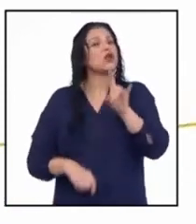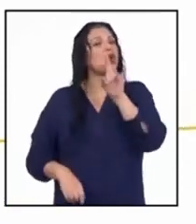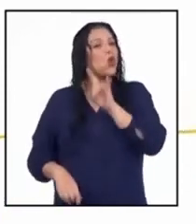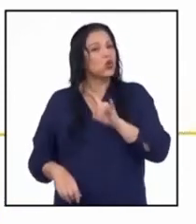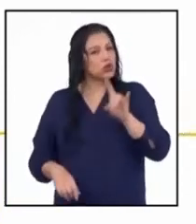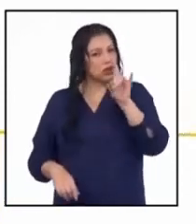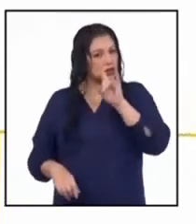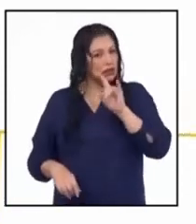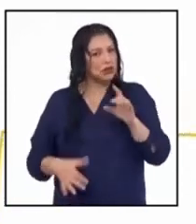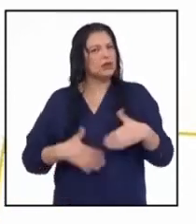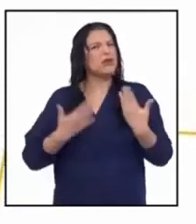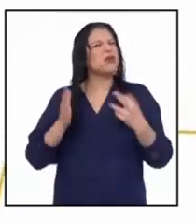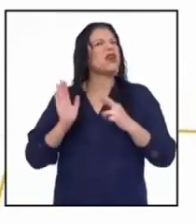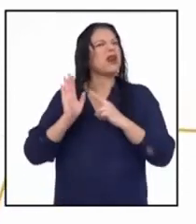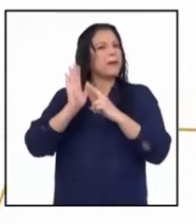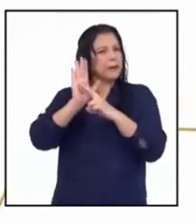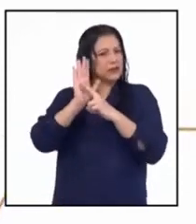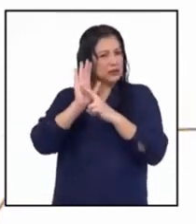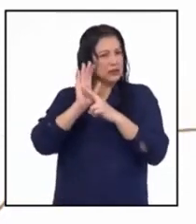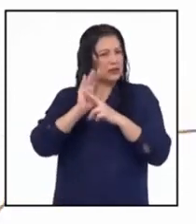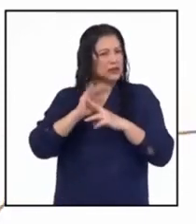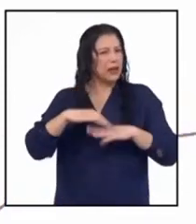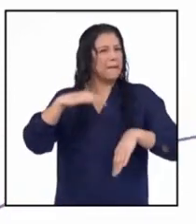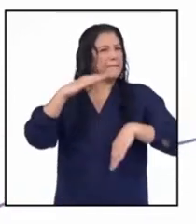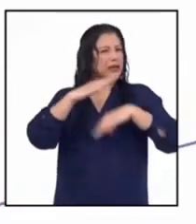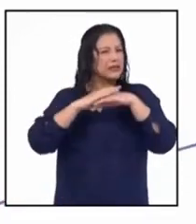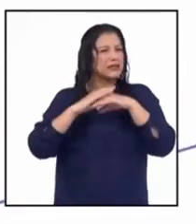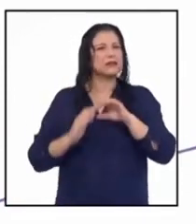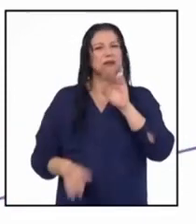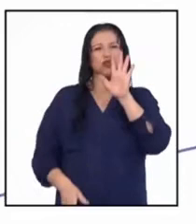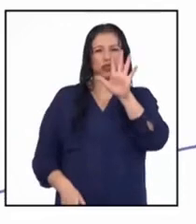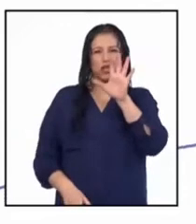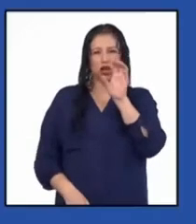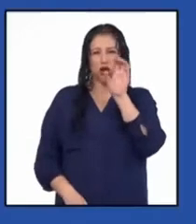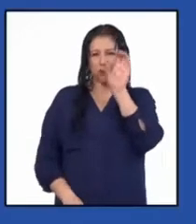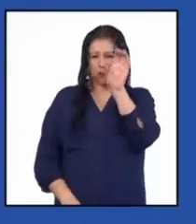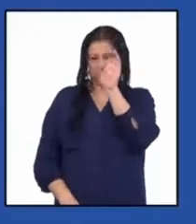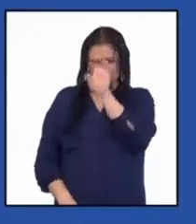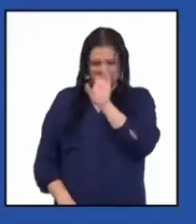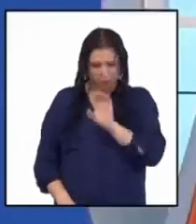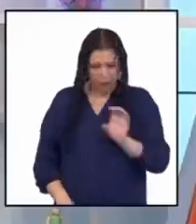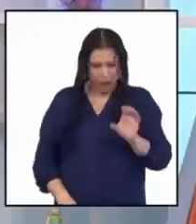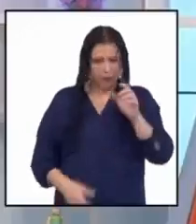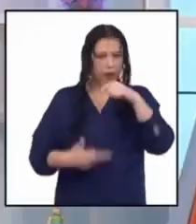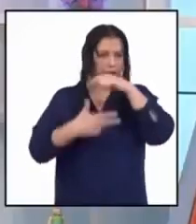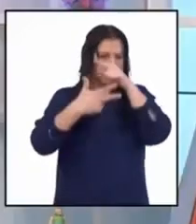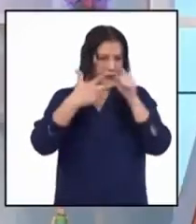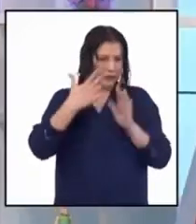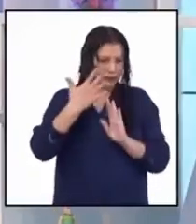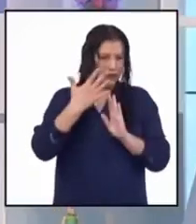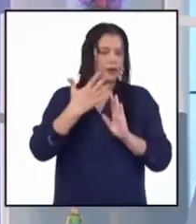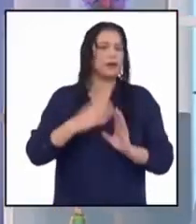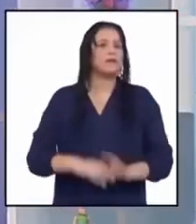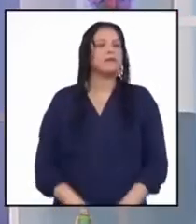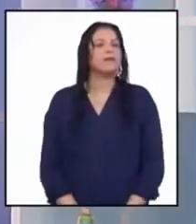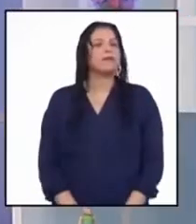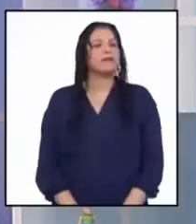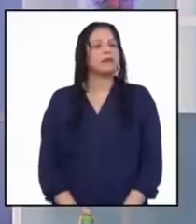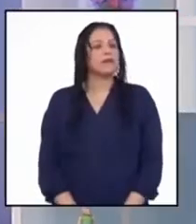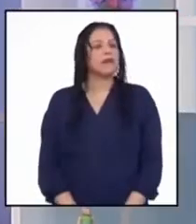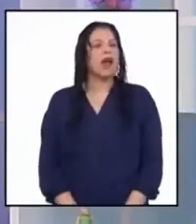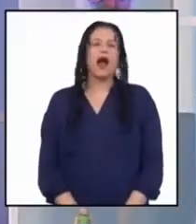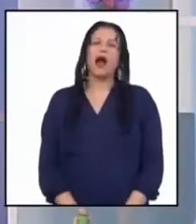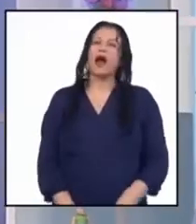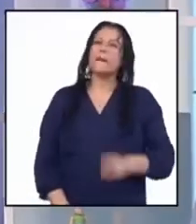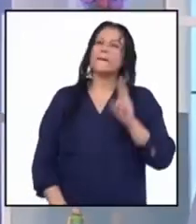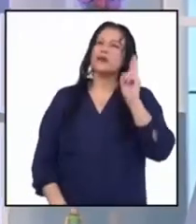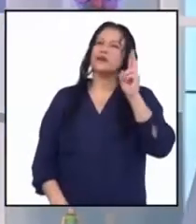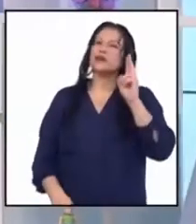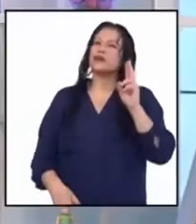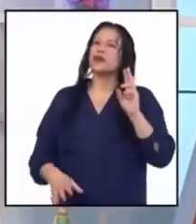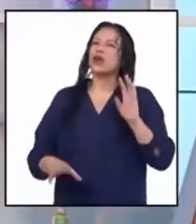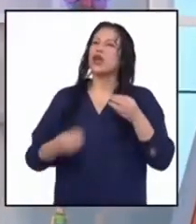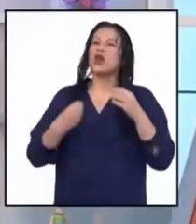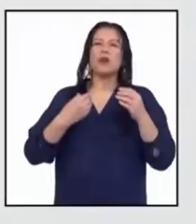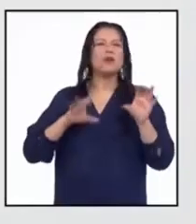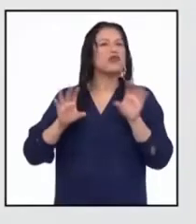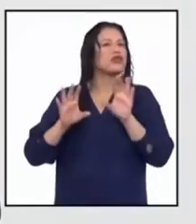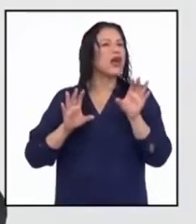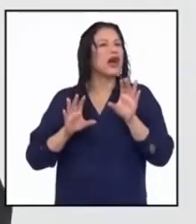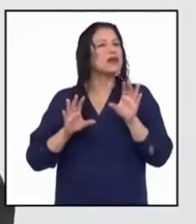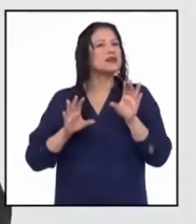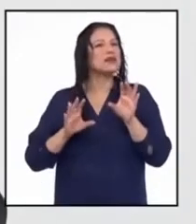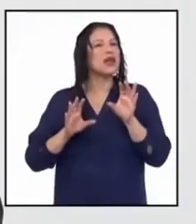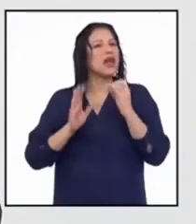para representar máximo 5 categorías. Profesora, ¿y cómo se elabora un gráfico